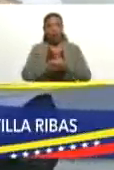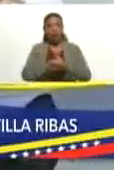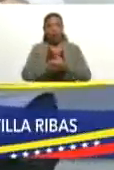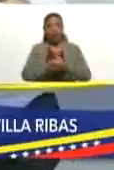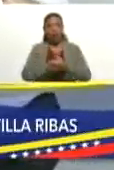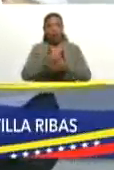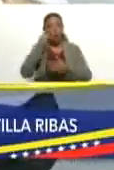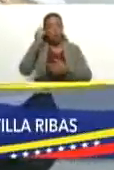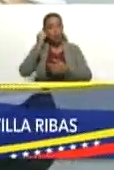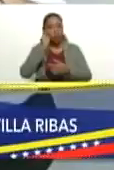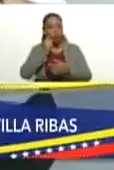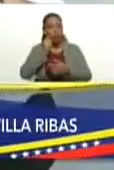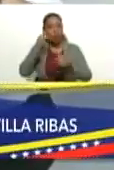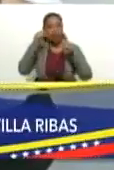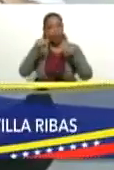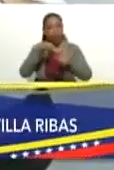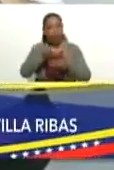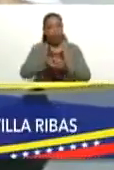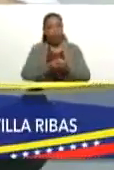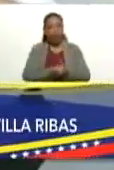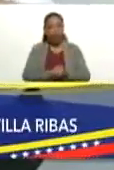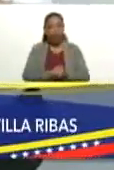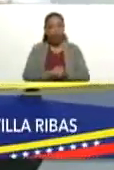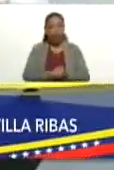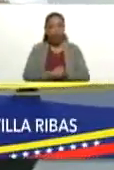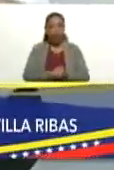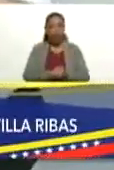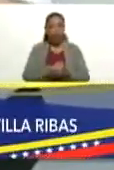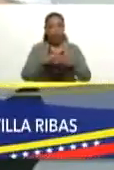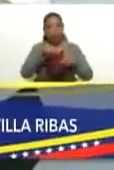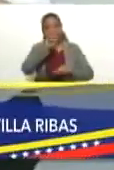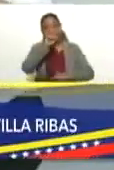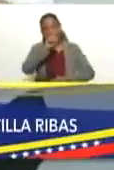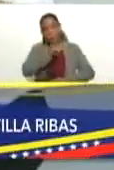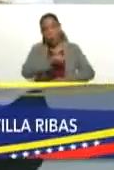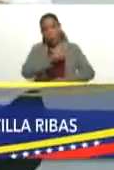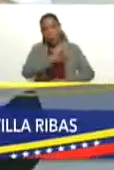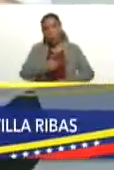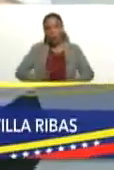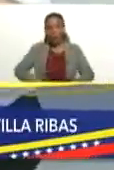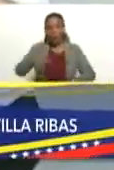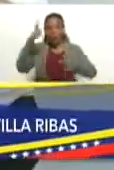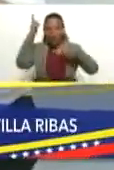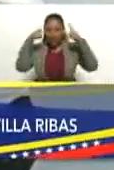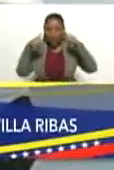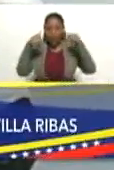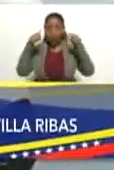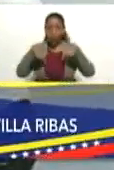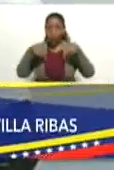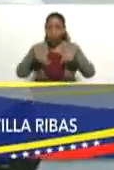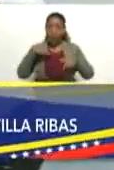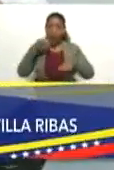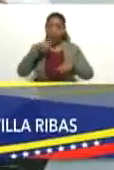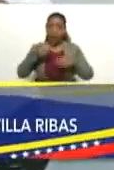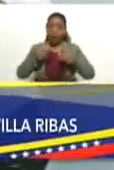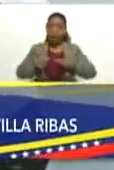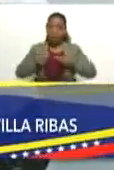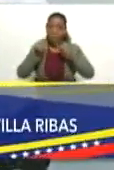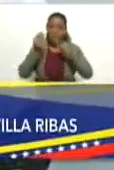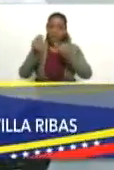y mariscala, desde Cumaná, la tierra amada por nuestro presidente Chávez. Pues hoy estamos entregando